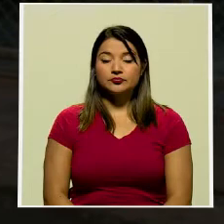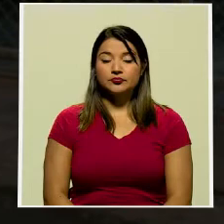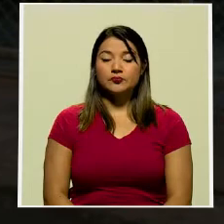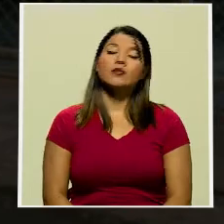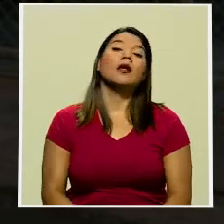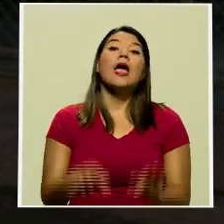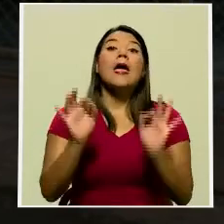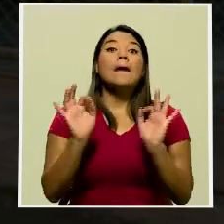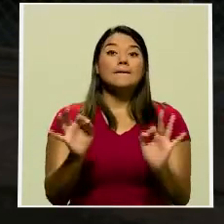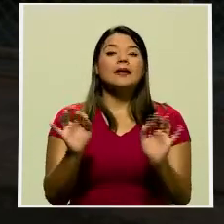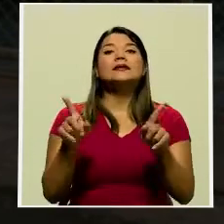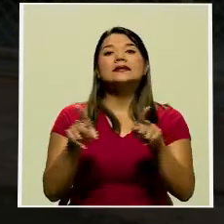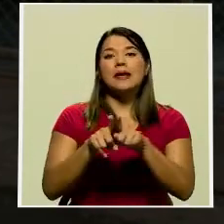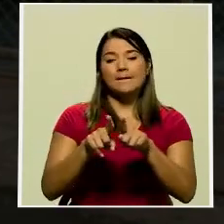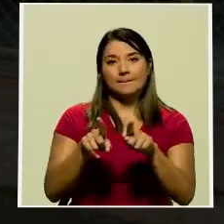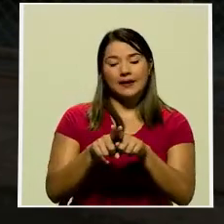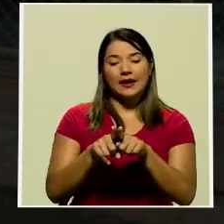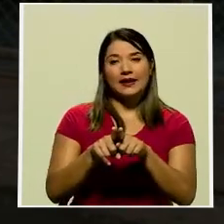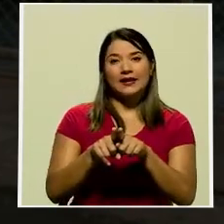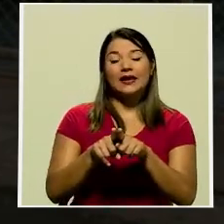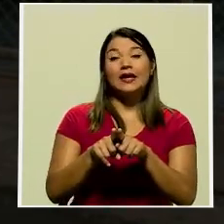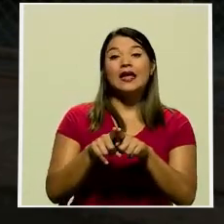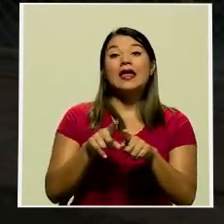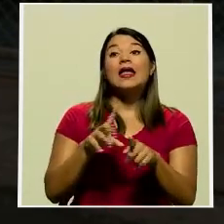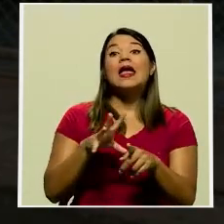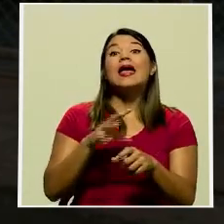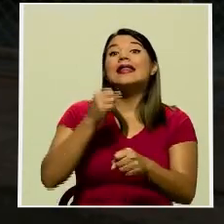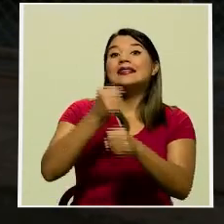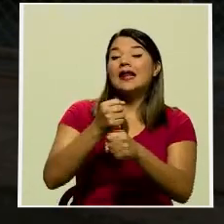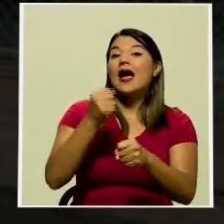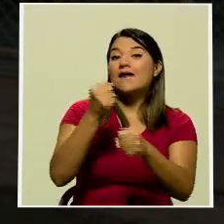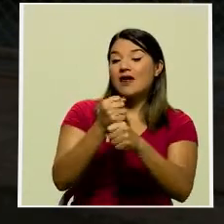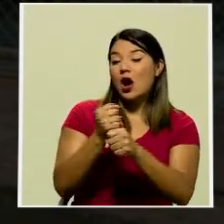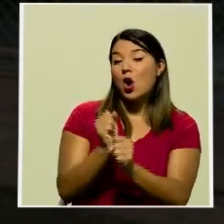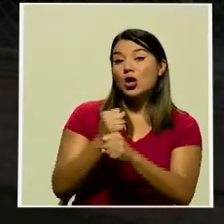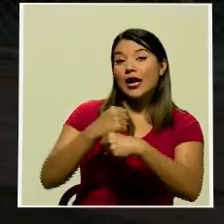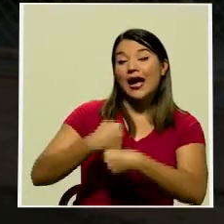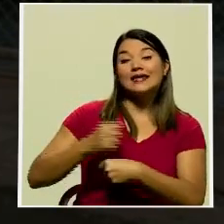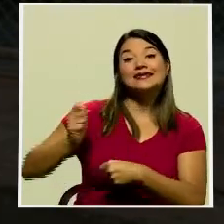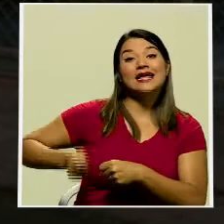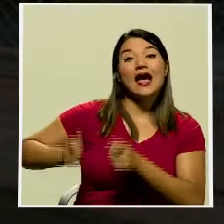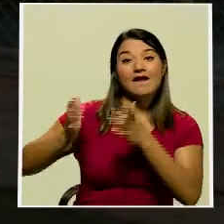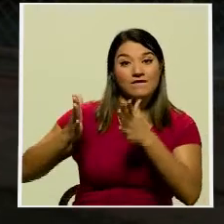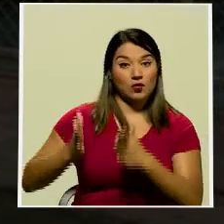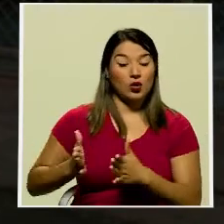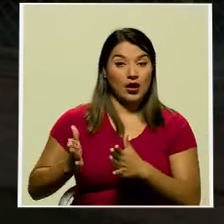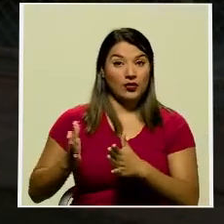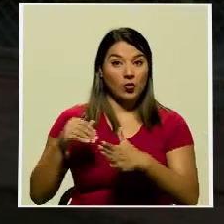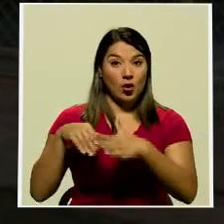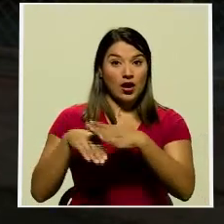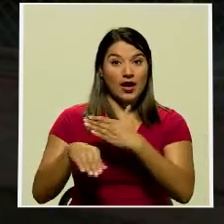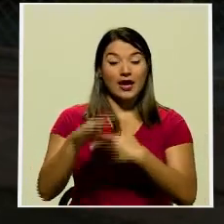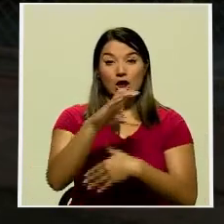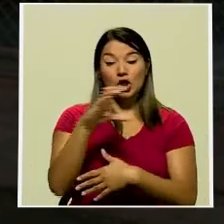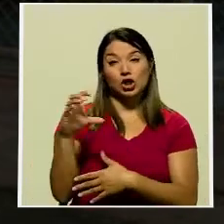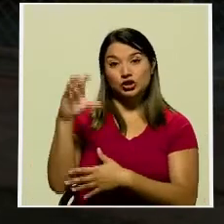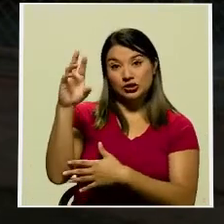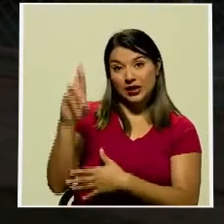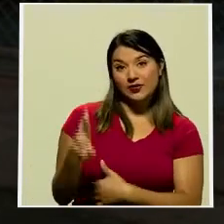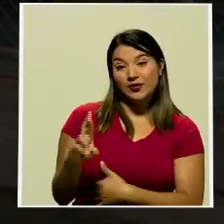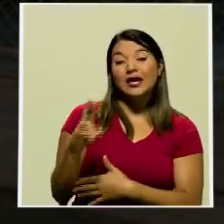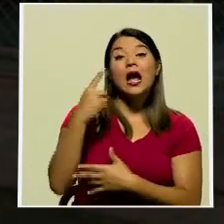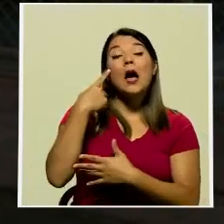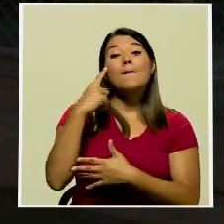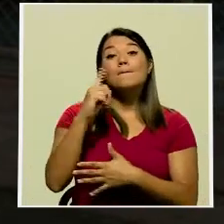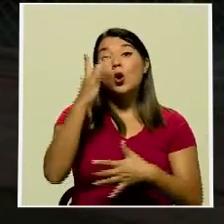Bien, y es que también mencionamos que parte del trabajo que la Procuraduría General de la República ha realizado como medida también por la